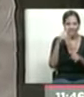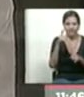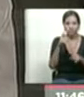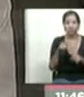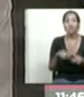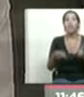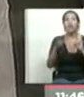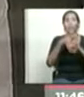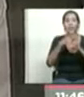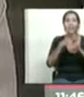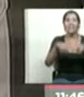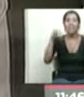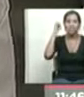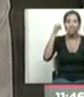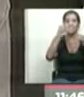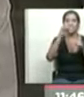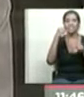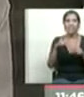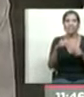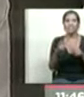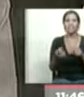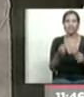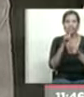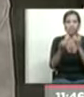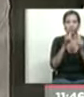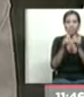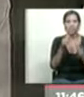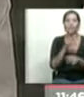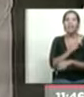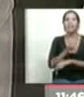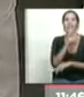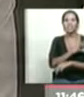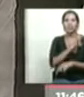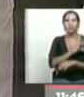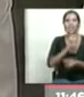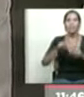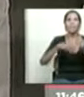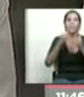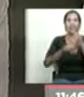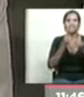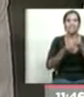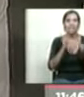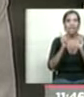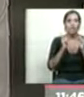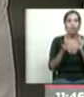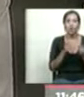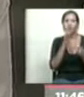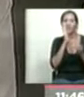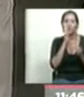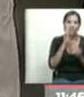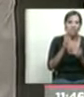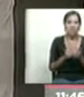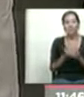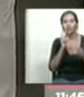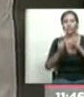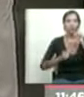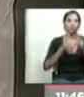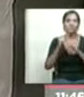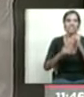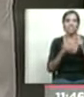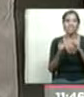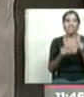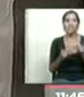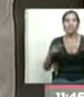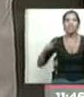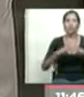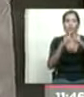o hashtag la fiesta de ZK. Se va a estar enterando por las redes sociales. Para vamos a estar haciendo algunos Facebook Live, algunos Twitteres. Es un encuentro